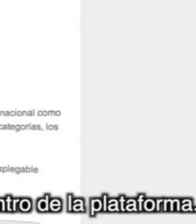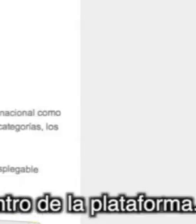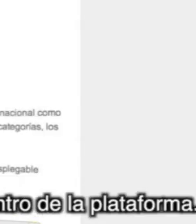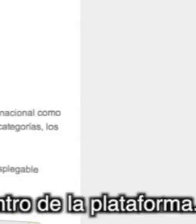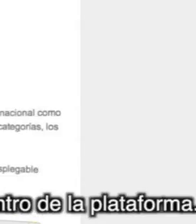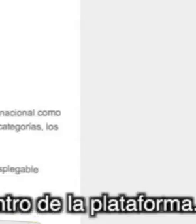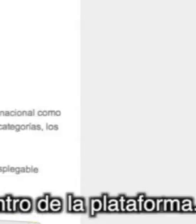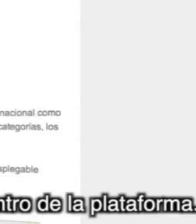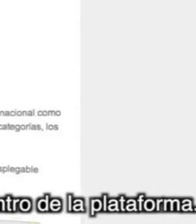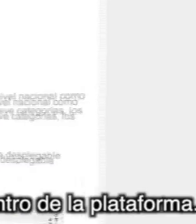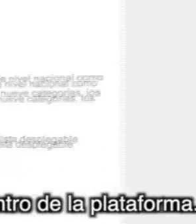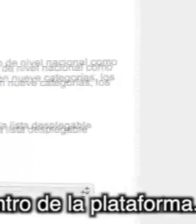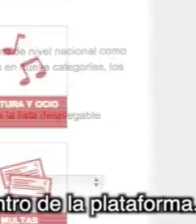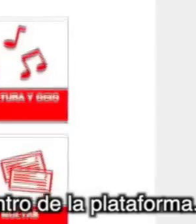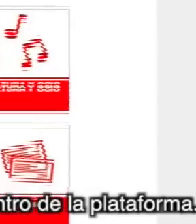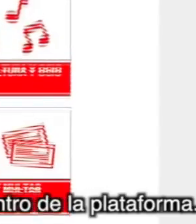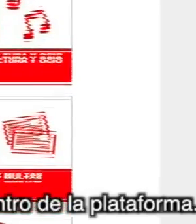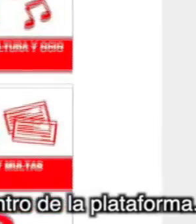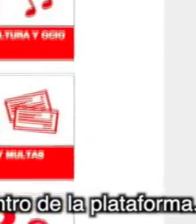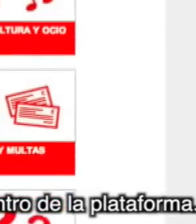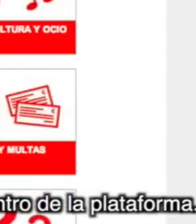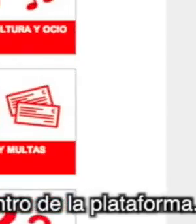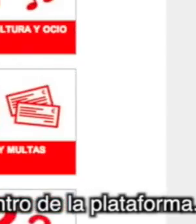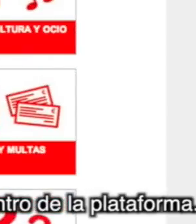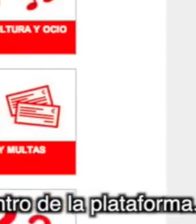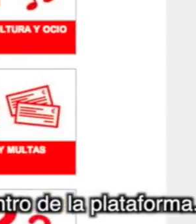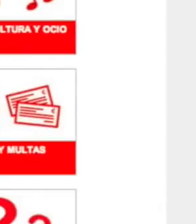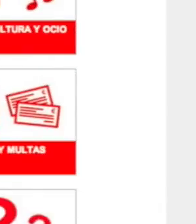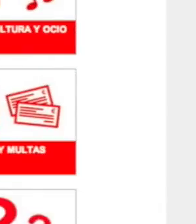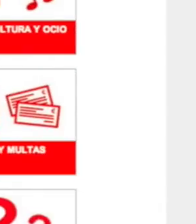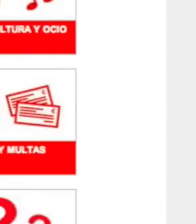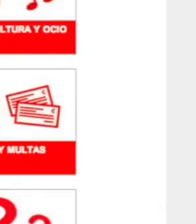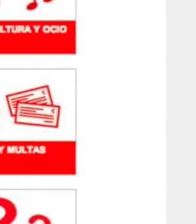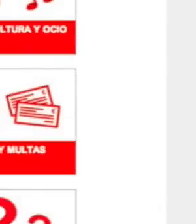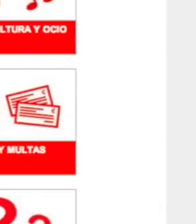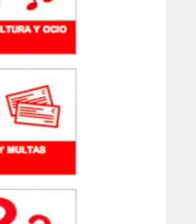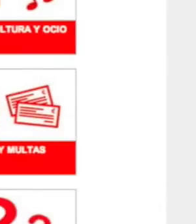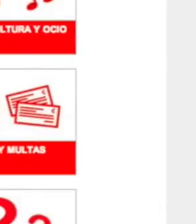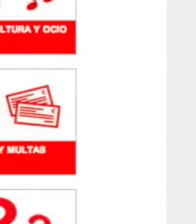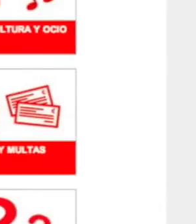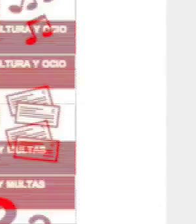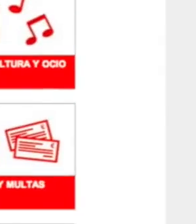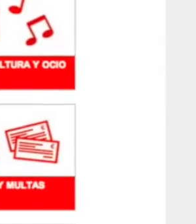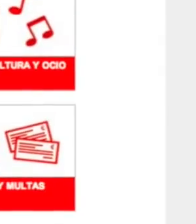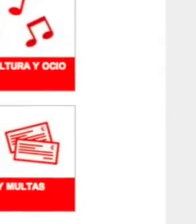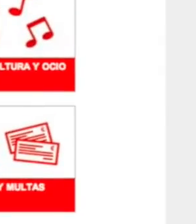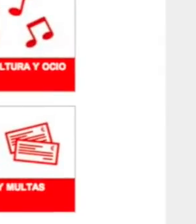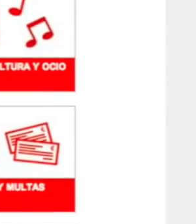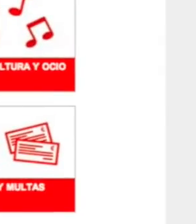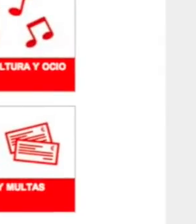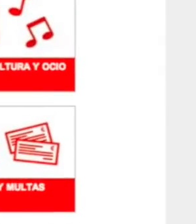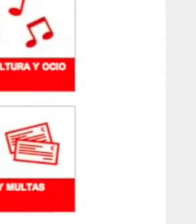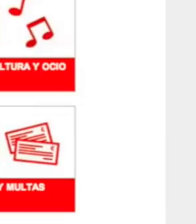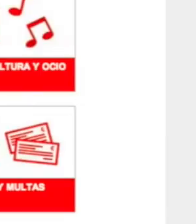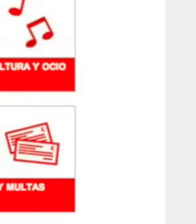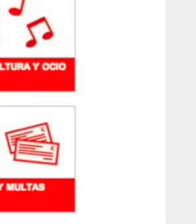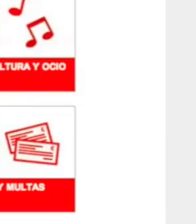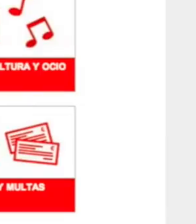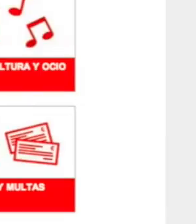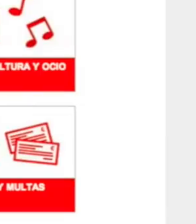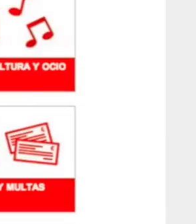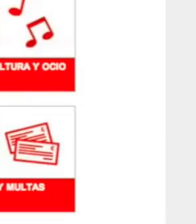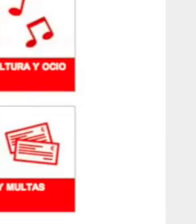ciudadanos de tu zona y que estén disponibles dentro de la plataforma. Una vez hecho esto, se despliega un menú de 9 categorías dentro de las